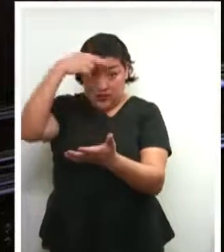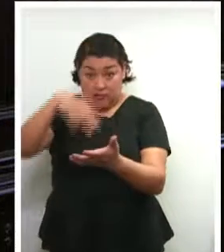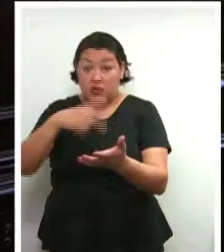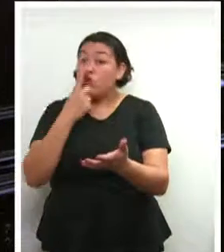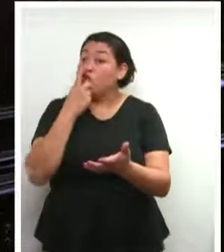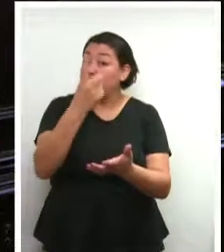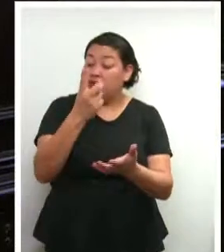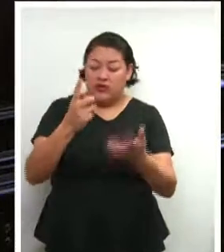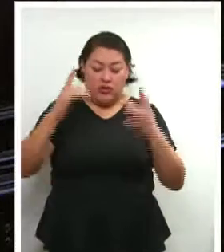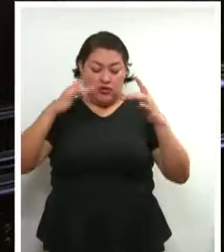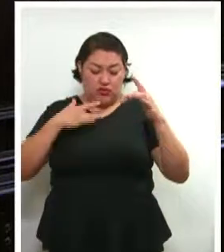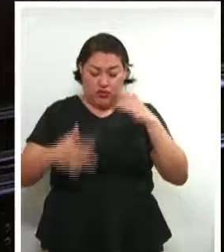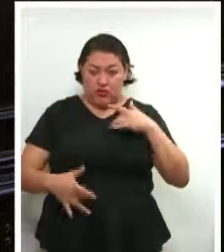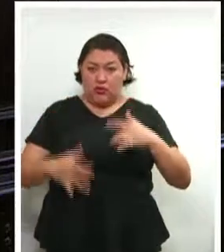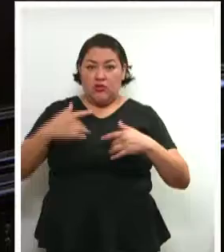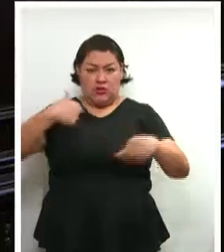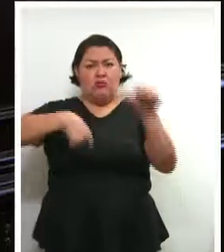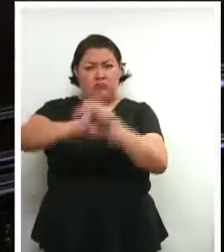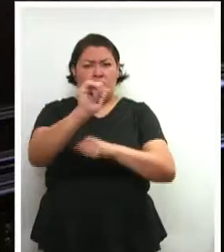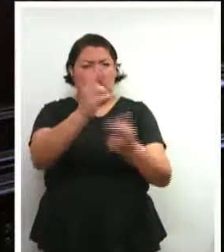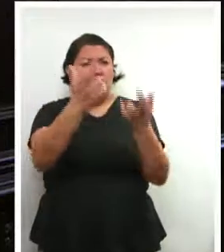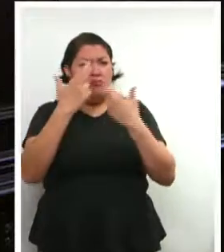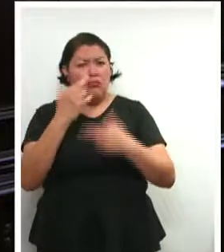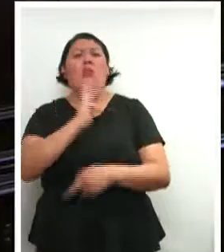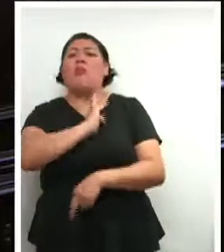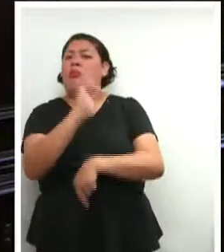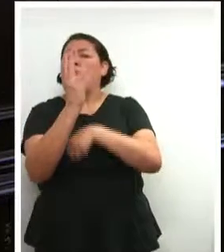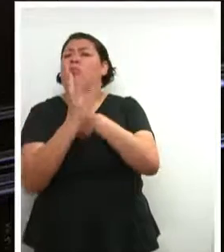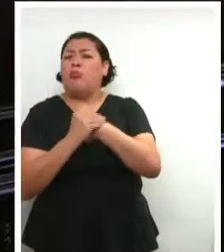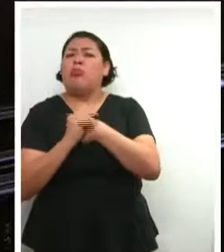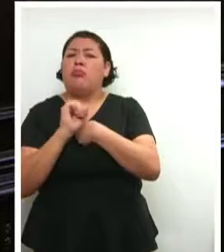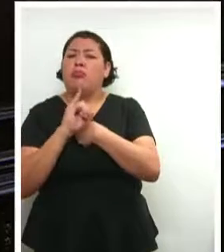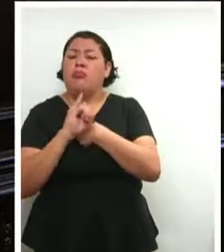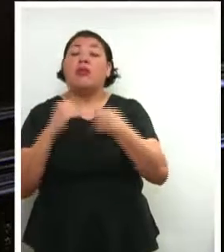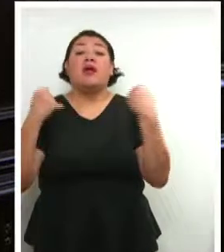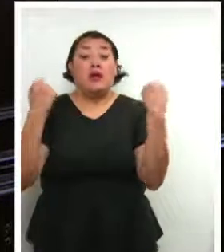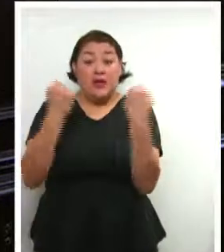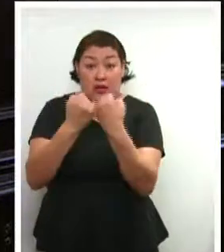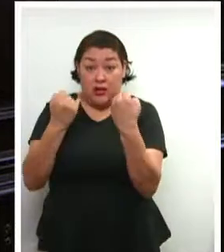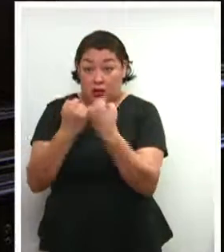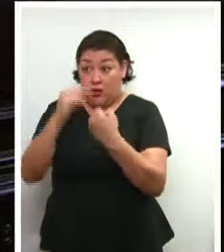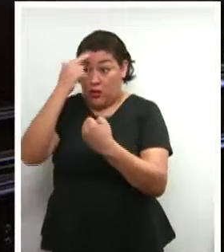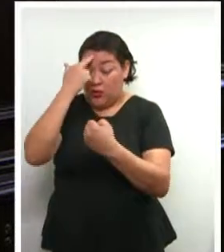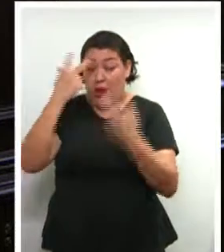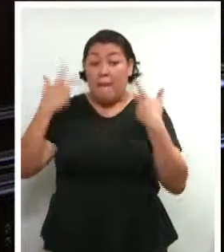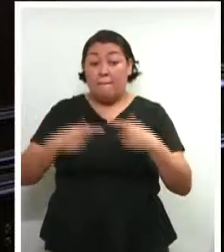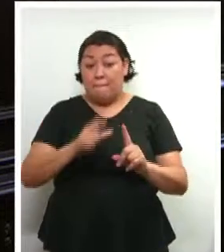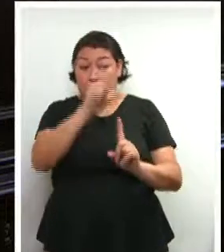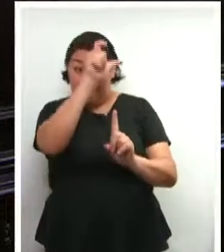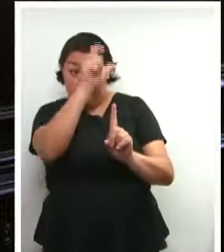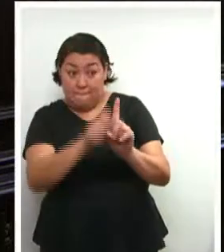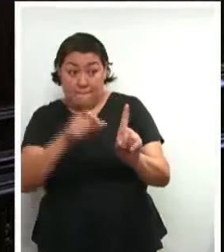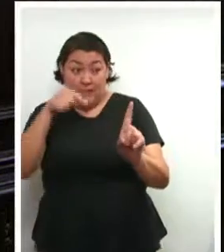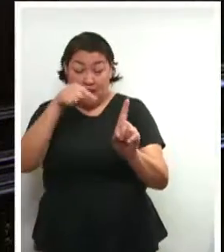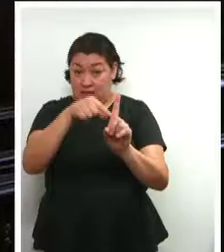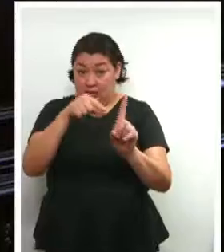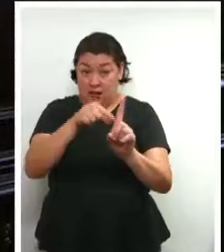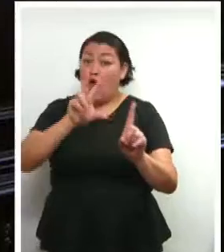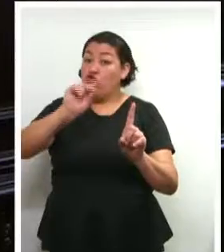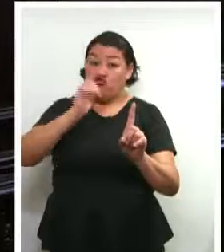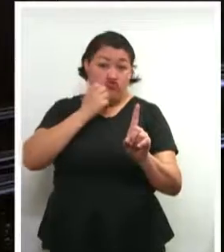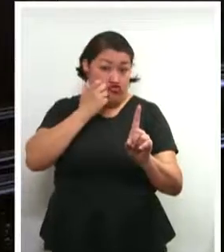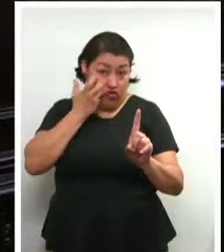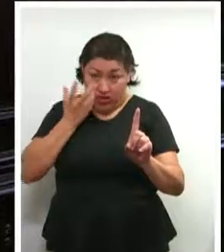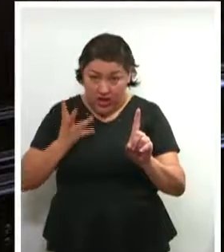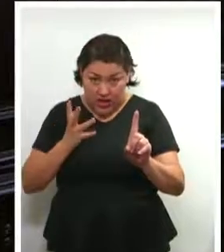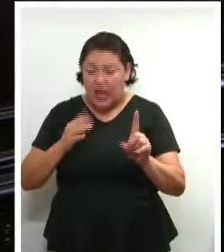la donación de órgano, tejido y células. Asimismo, se considerará como donador presunto y en caso de no querer serlo,